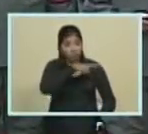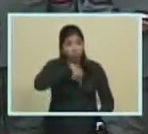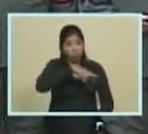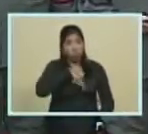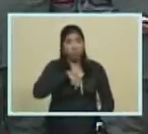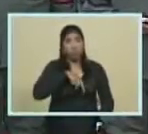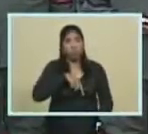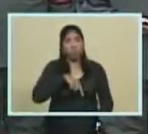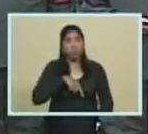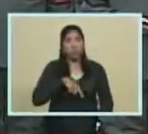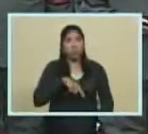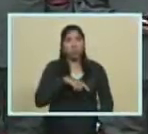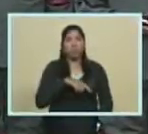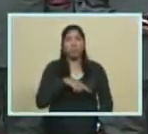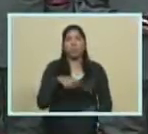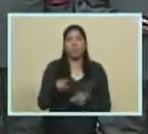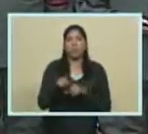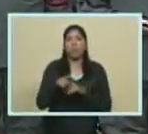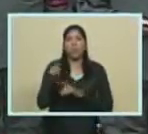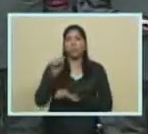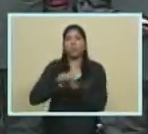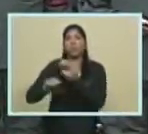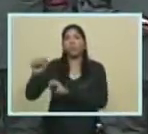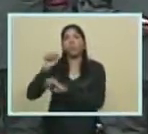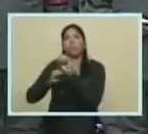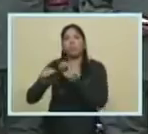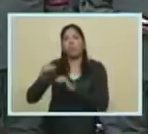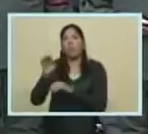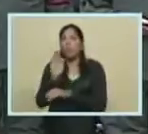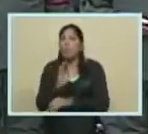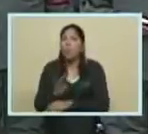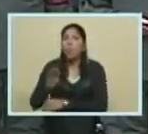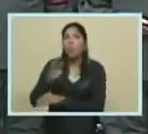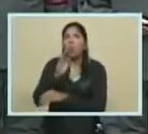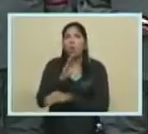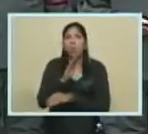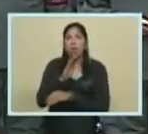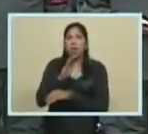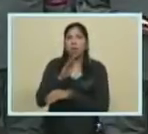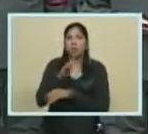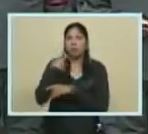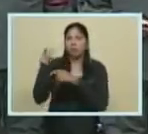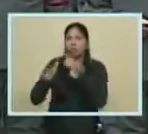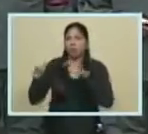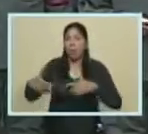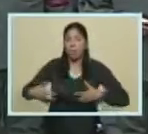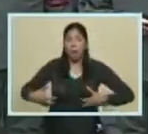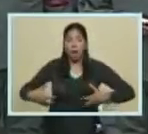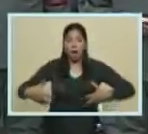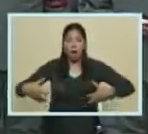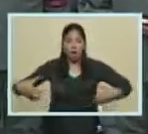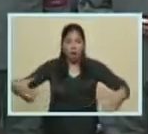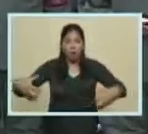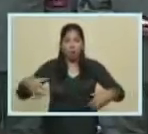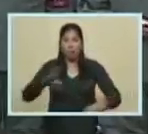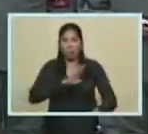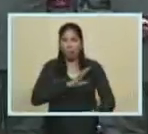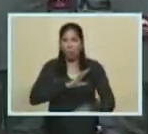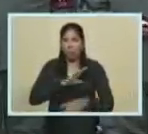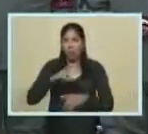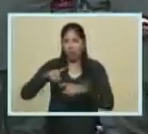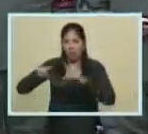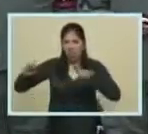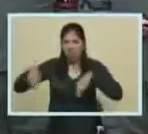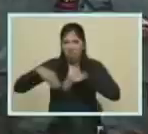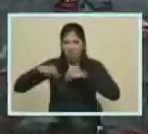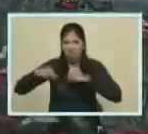como fuerzas para proteger las riquezas y los privilegios de los multimillonarios, de los terratenientes y de los